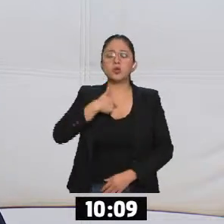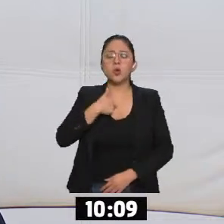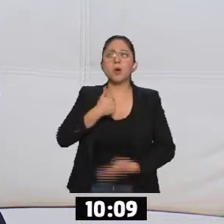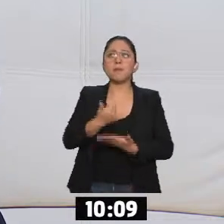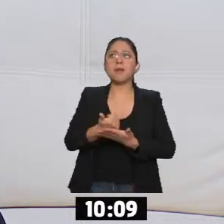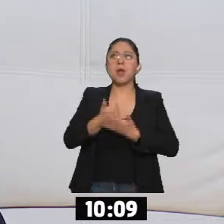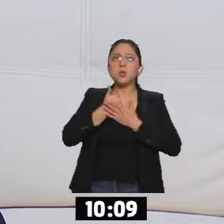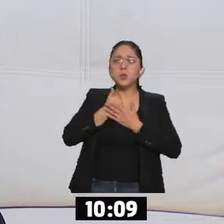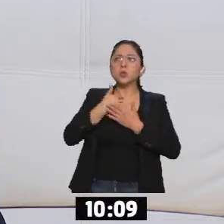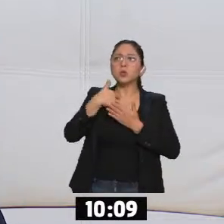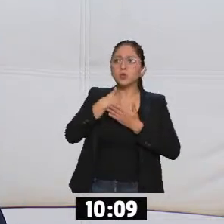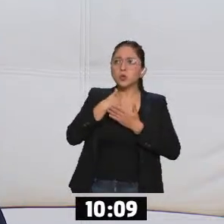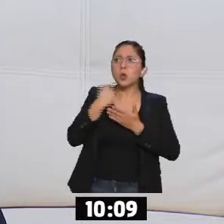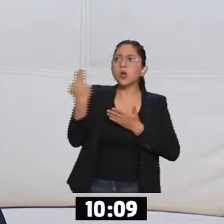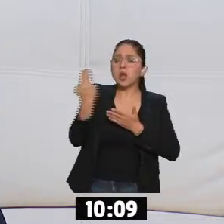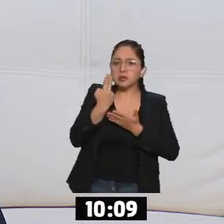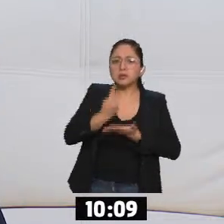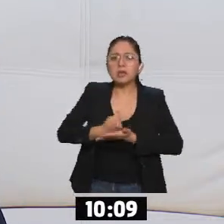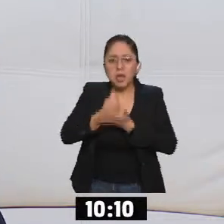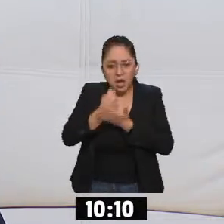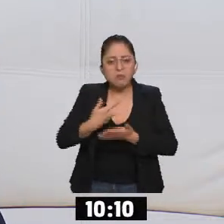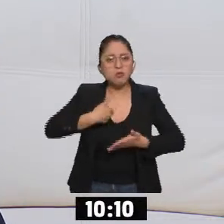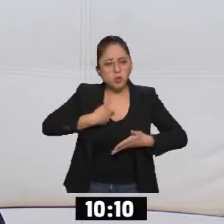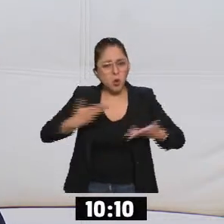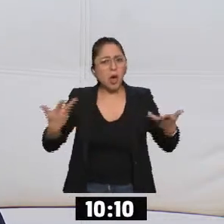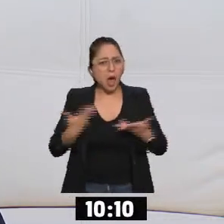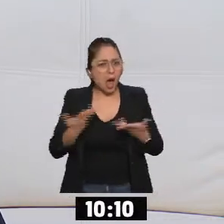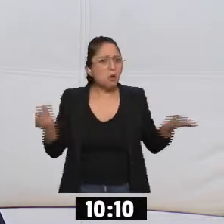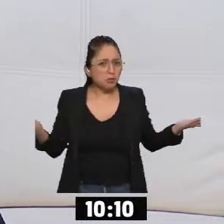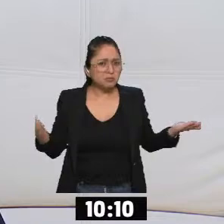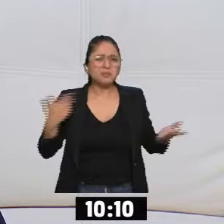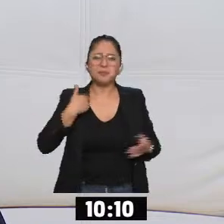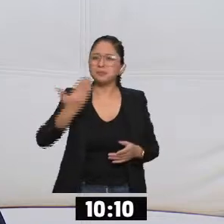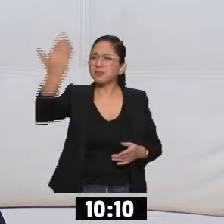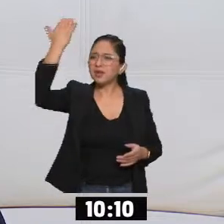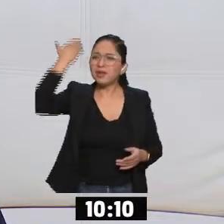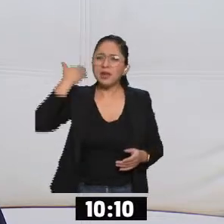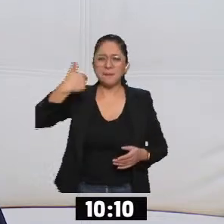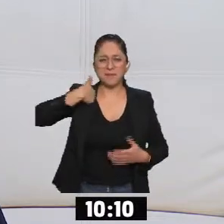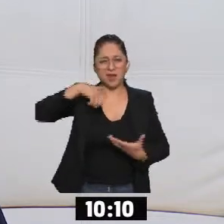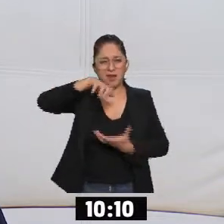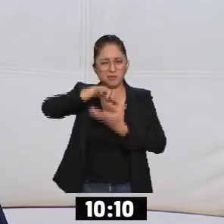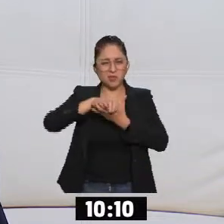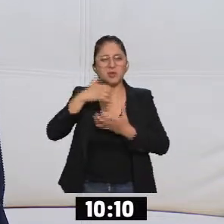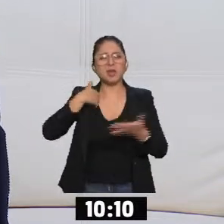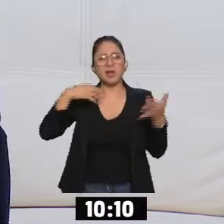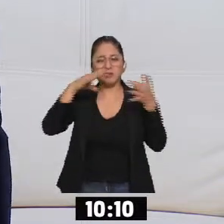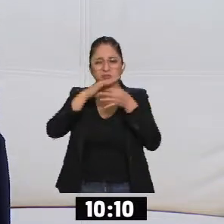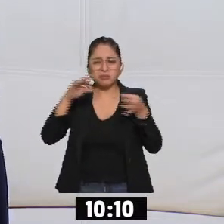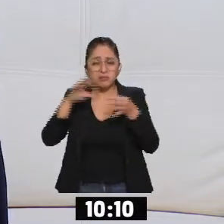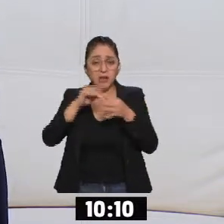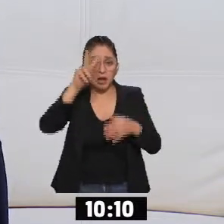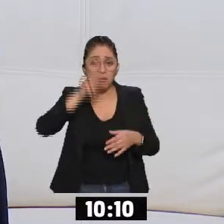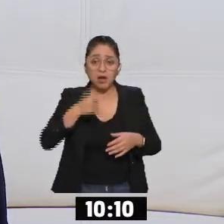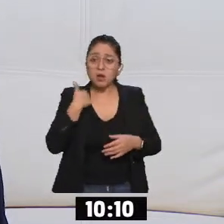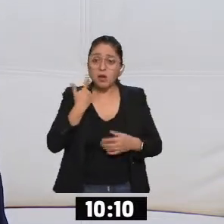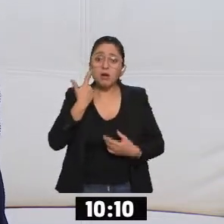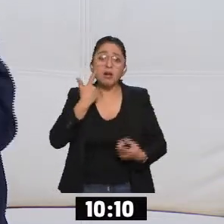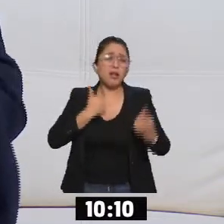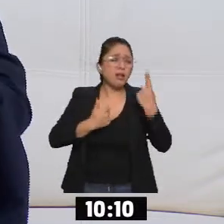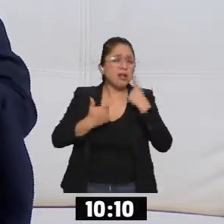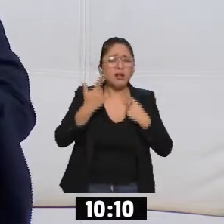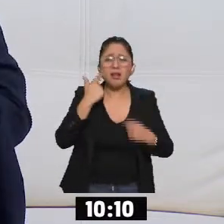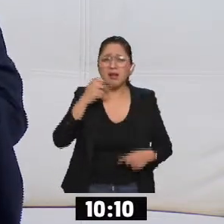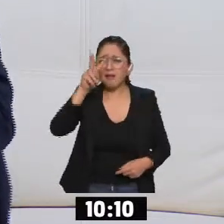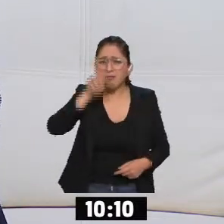hago. Fíjate que antier platicaba con mi esposo, no nada más platicaba porque hasta le lloré, ya estoy de esta pandemia que ya no puedo más, ¿no? Porque